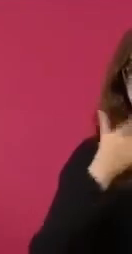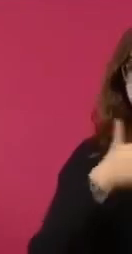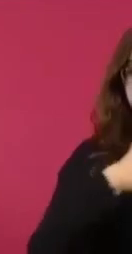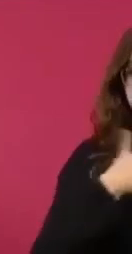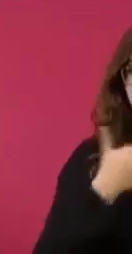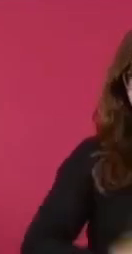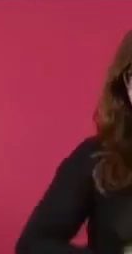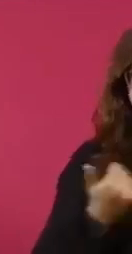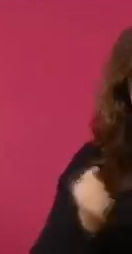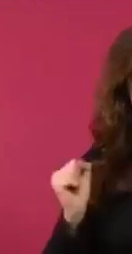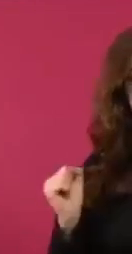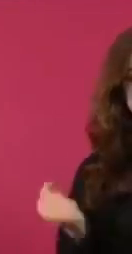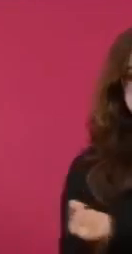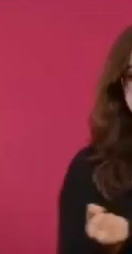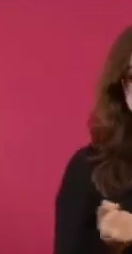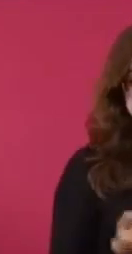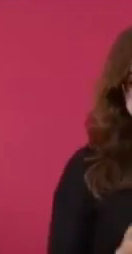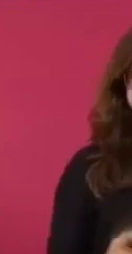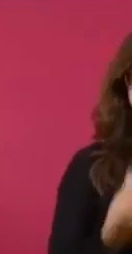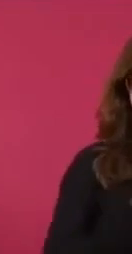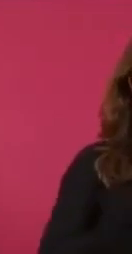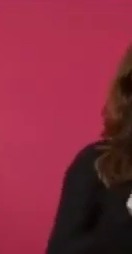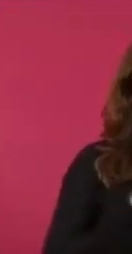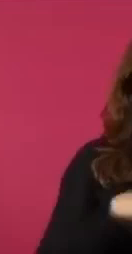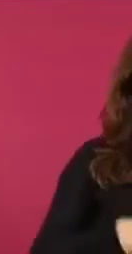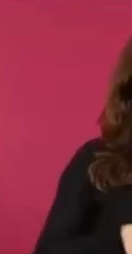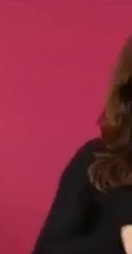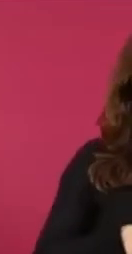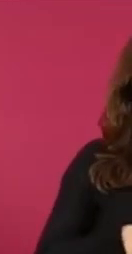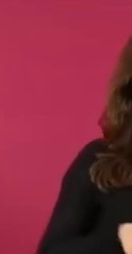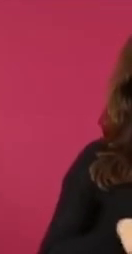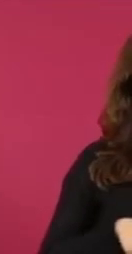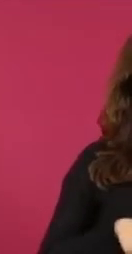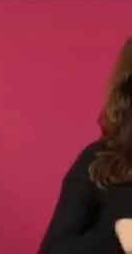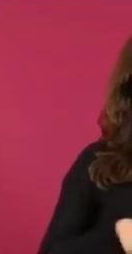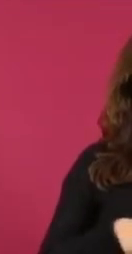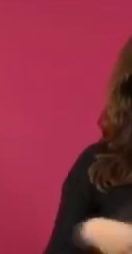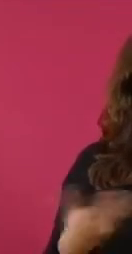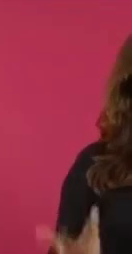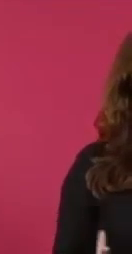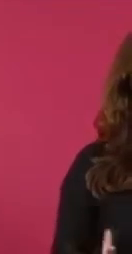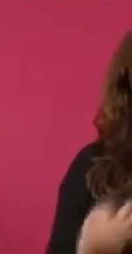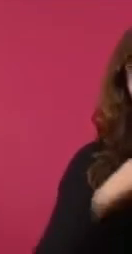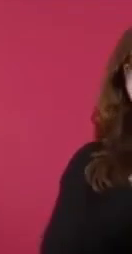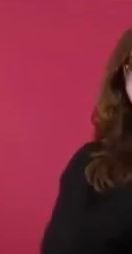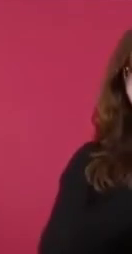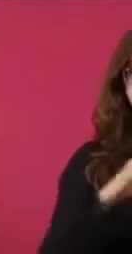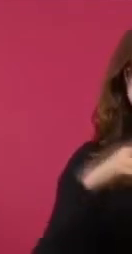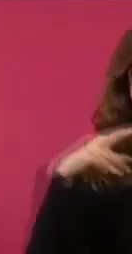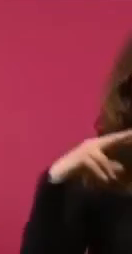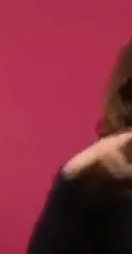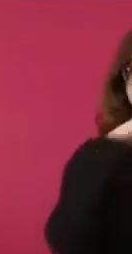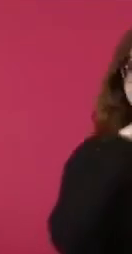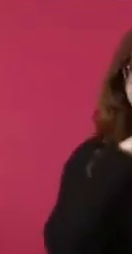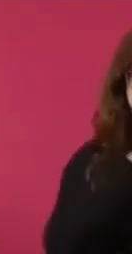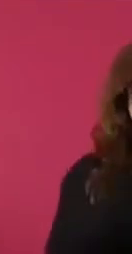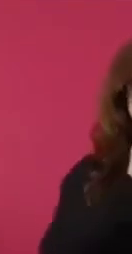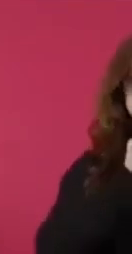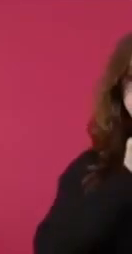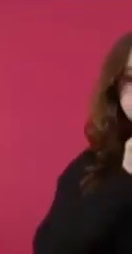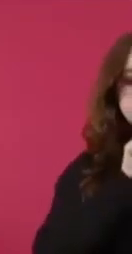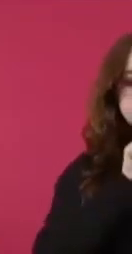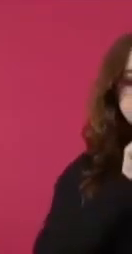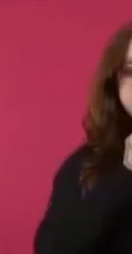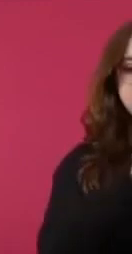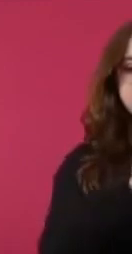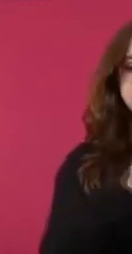lo cierto es que Pemex es la petrolera, Petróleos Mexicanos, más endeudada del mundo. Eso es innegable. Ahí están los registros,